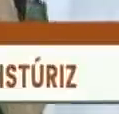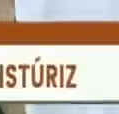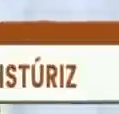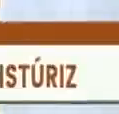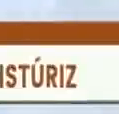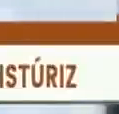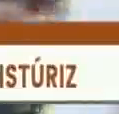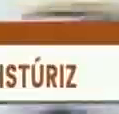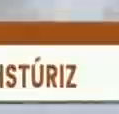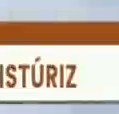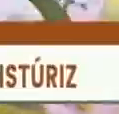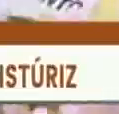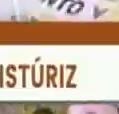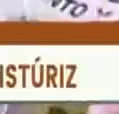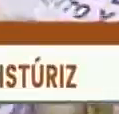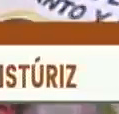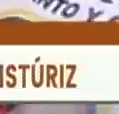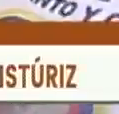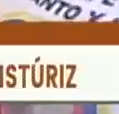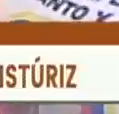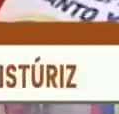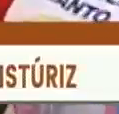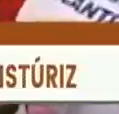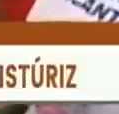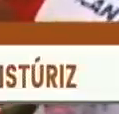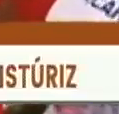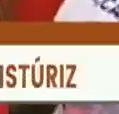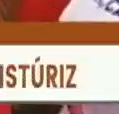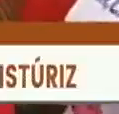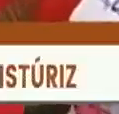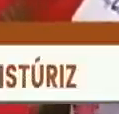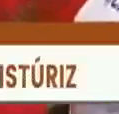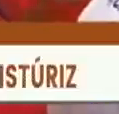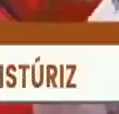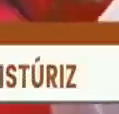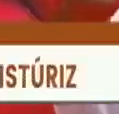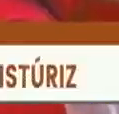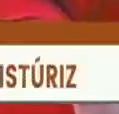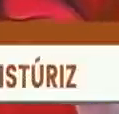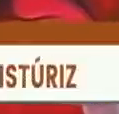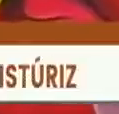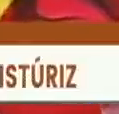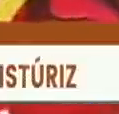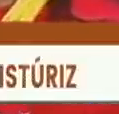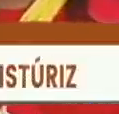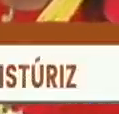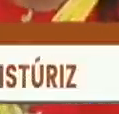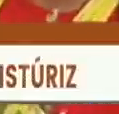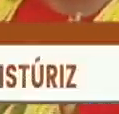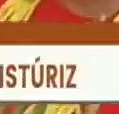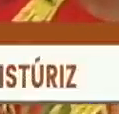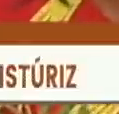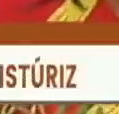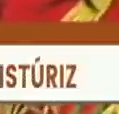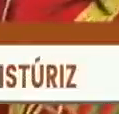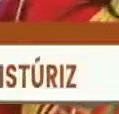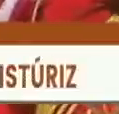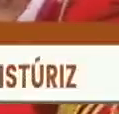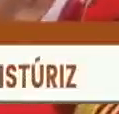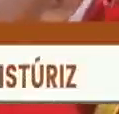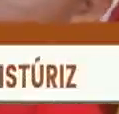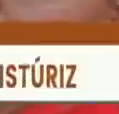emotivos homenajes al profe Aristóbulo Isturi a 2 años de su siembra. En este momento, autoridades,